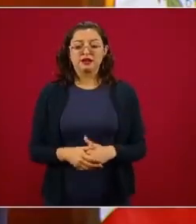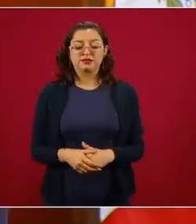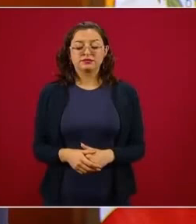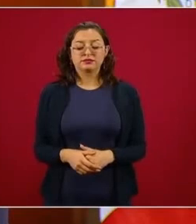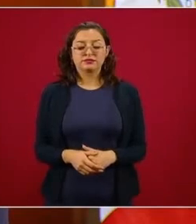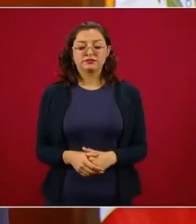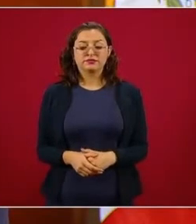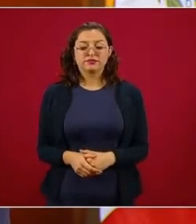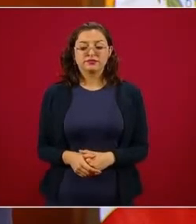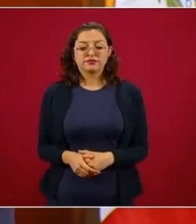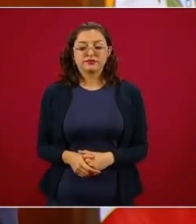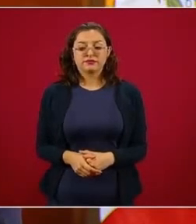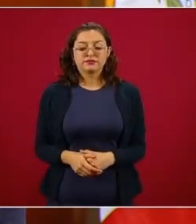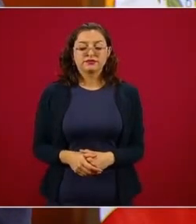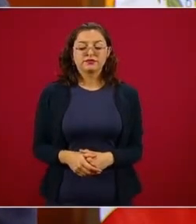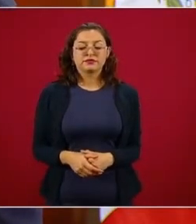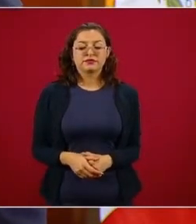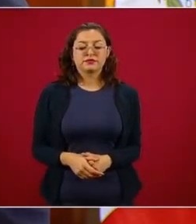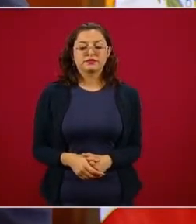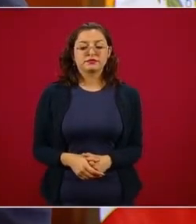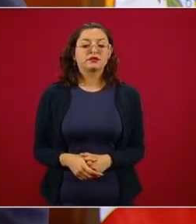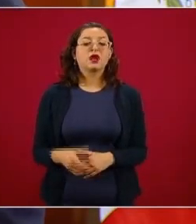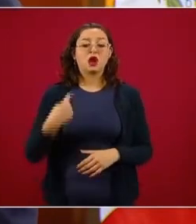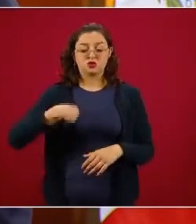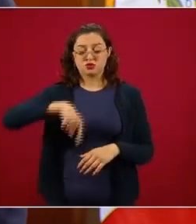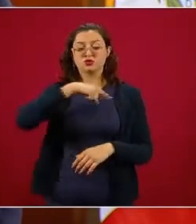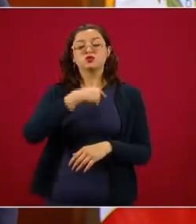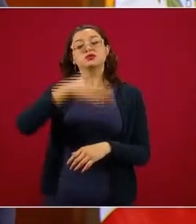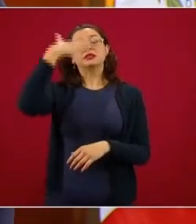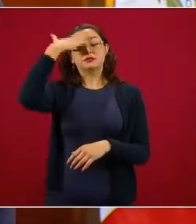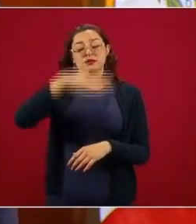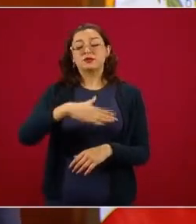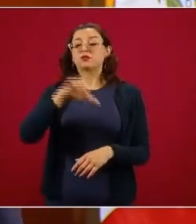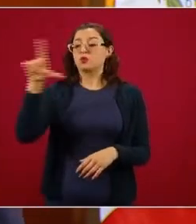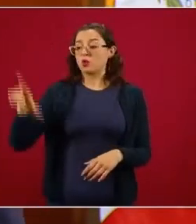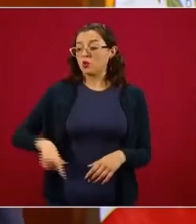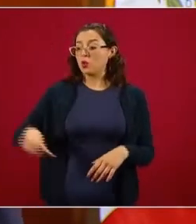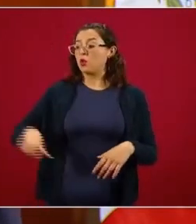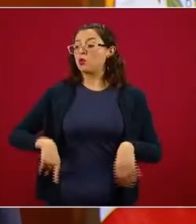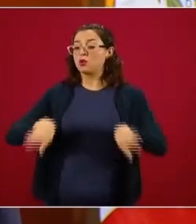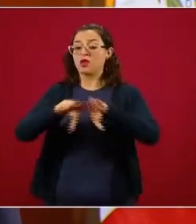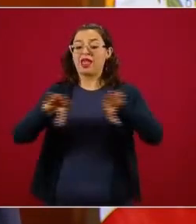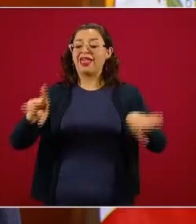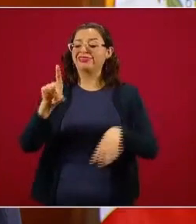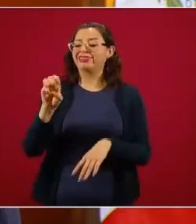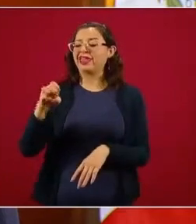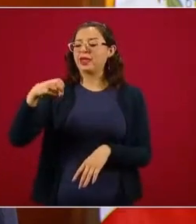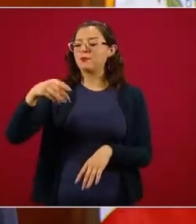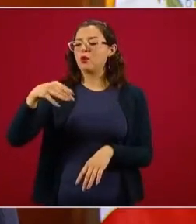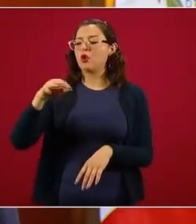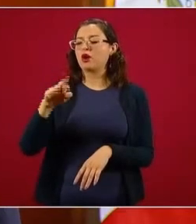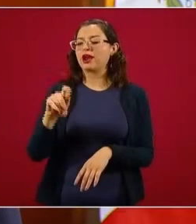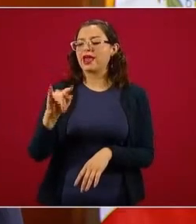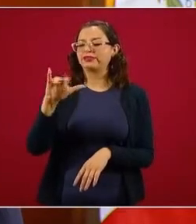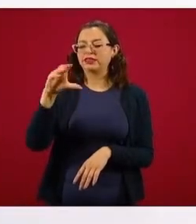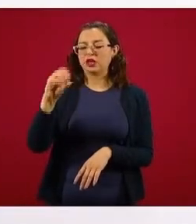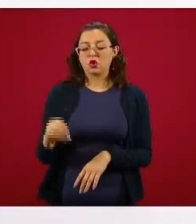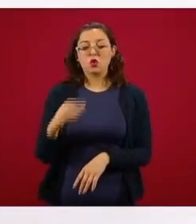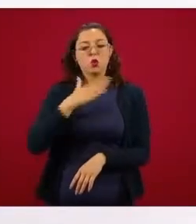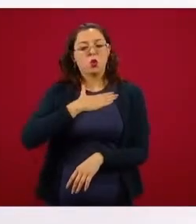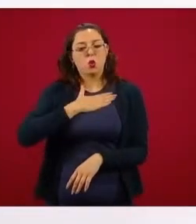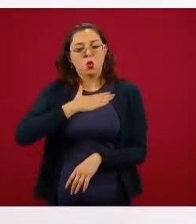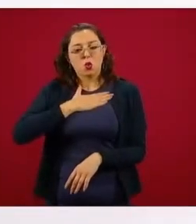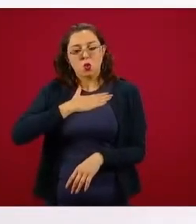Estamos persuadidos que un gobierno democrático, aun cuando por justicia debe